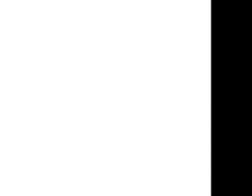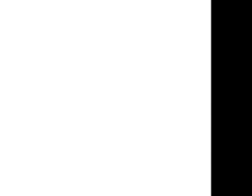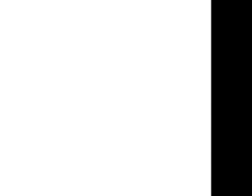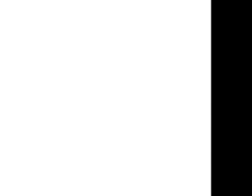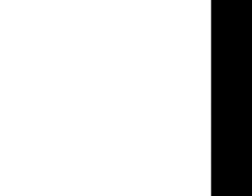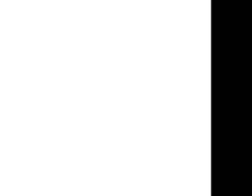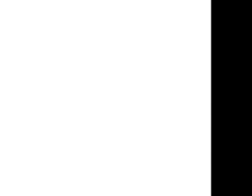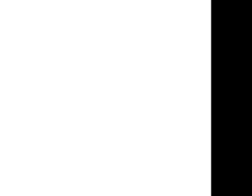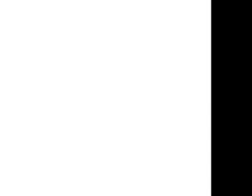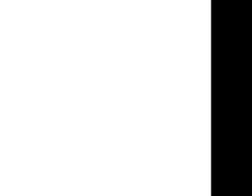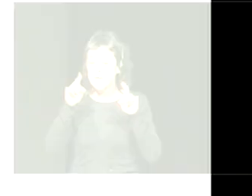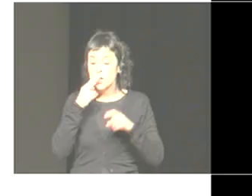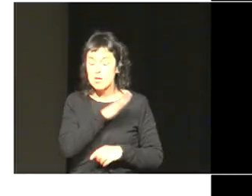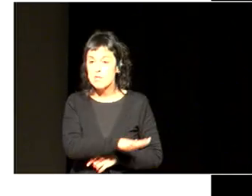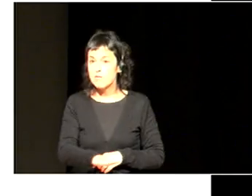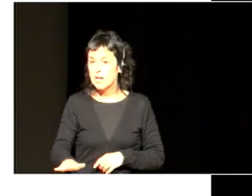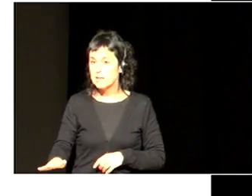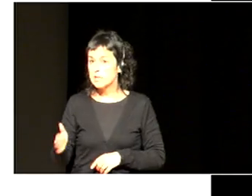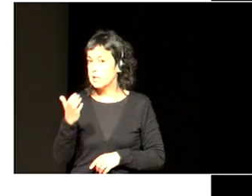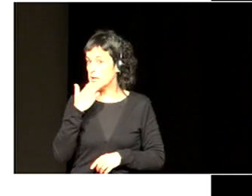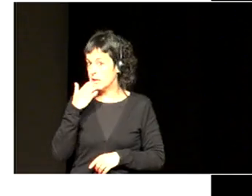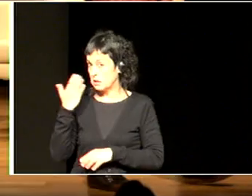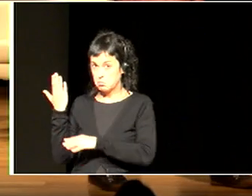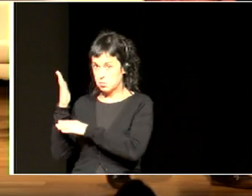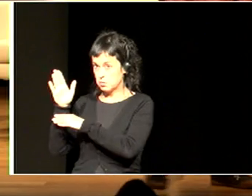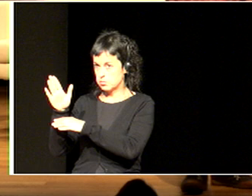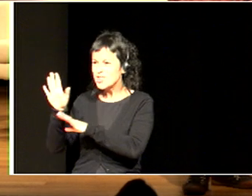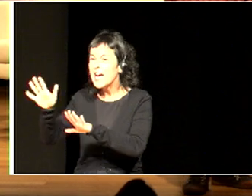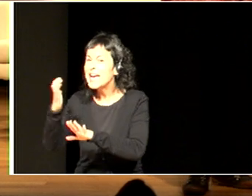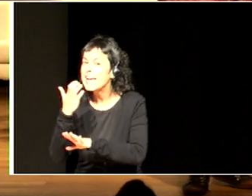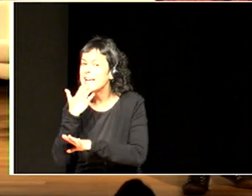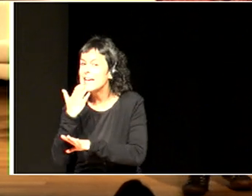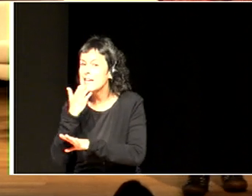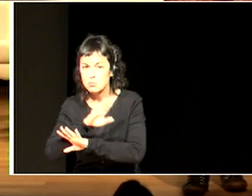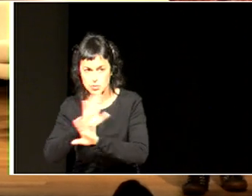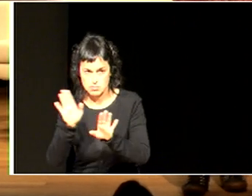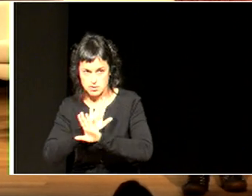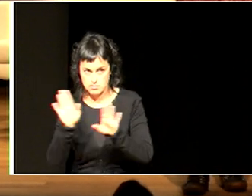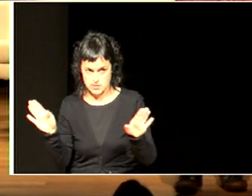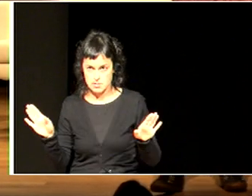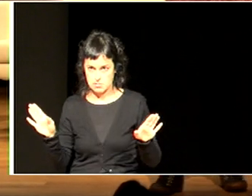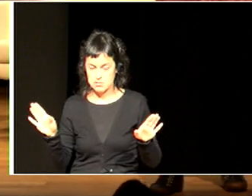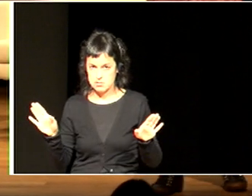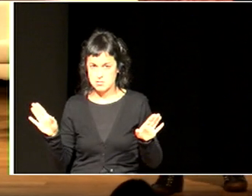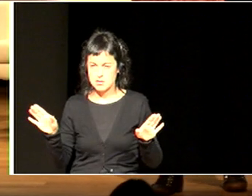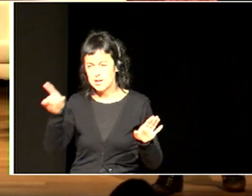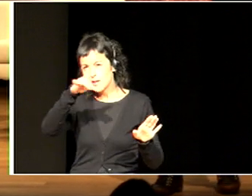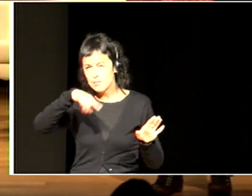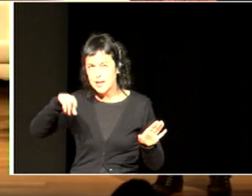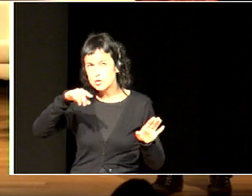educación infantil el ejemplo que os traemos es son solamente ejemplos ahora vale es para que